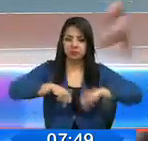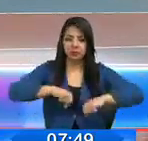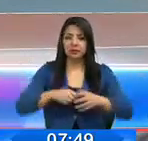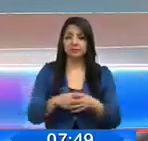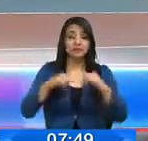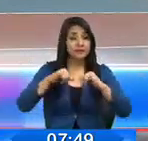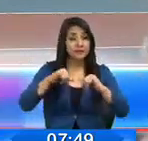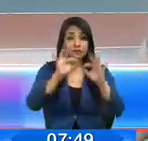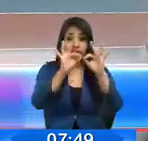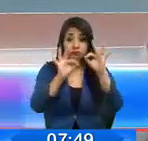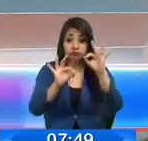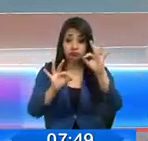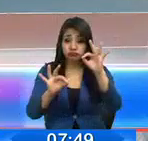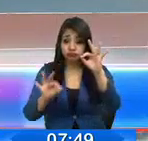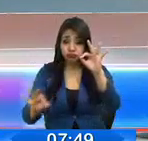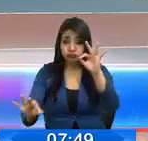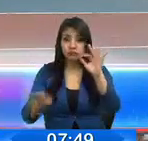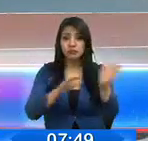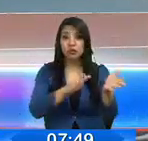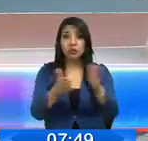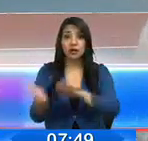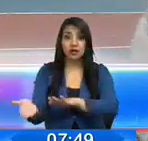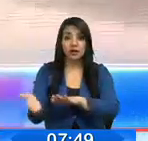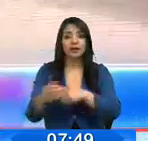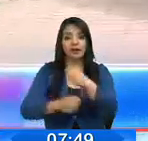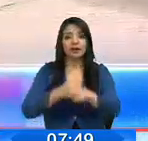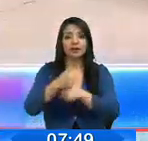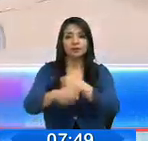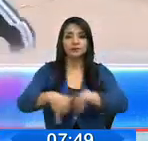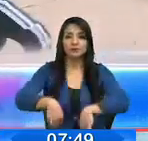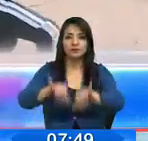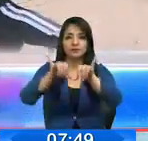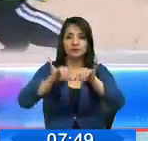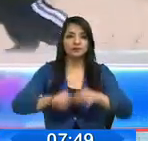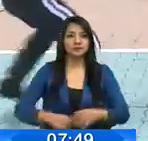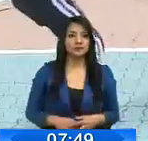seguiremos bajando las estadísticas de siniestro año tras año. Informó Carolina Cuenca.